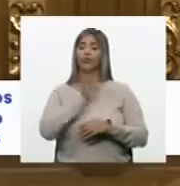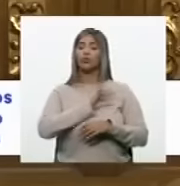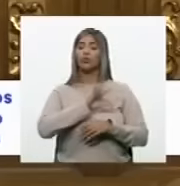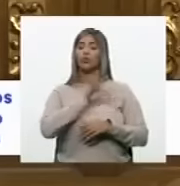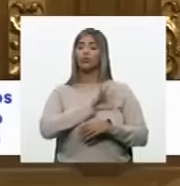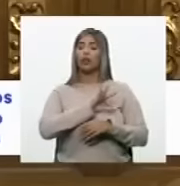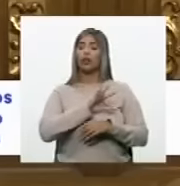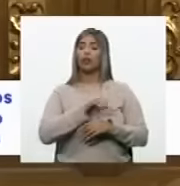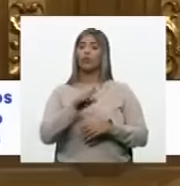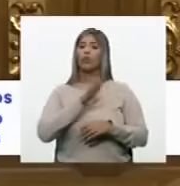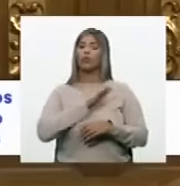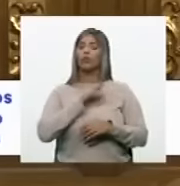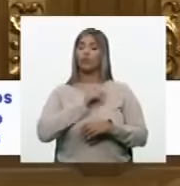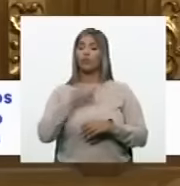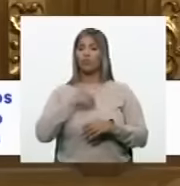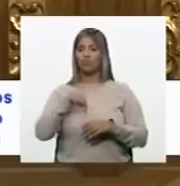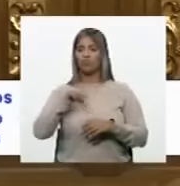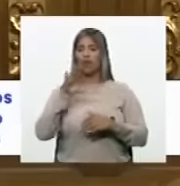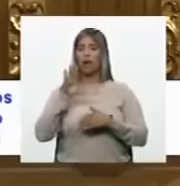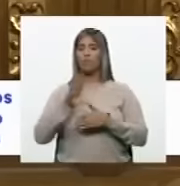socialismo nuestro americano.